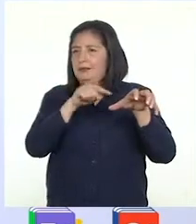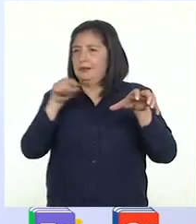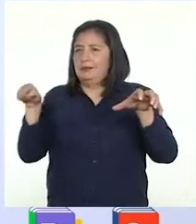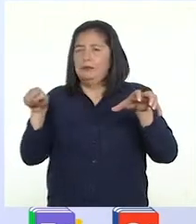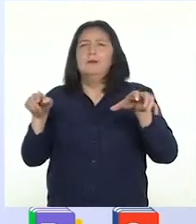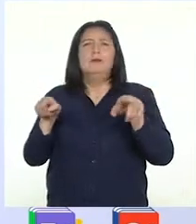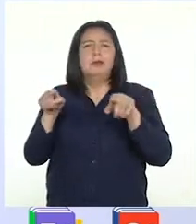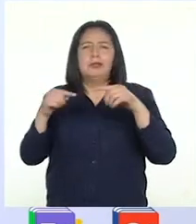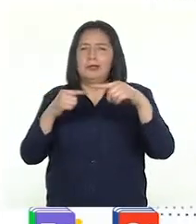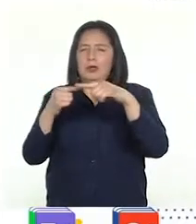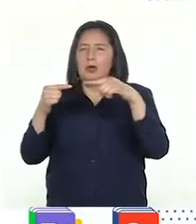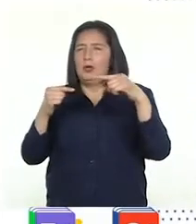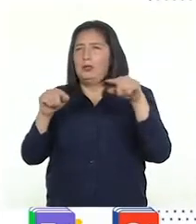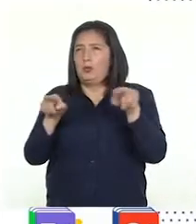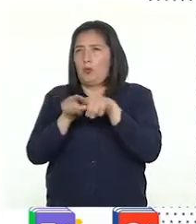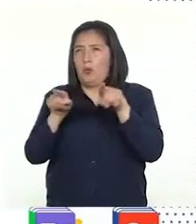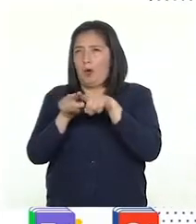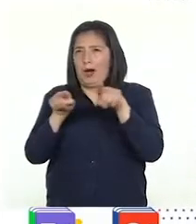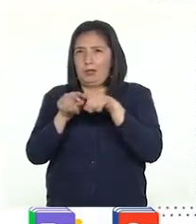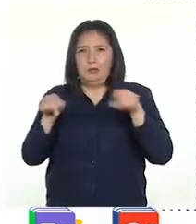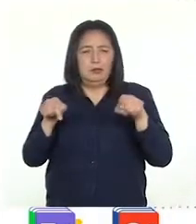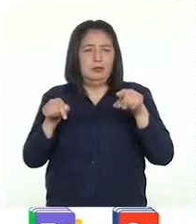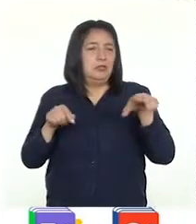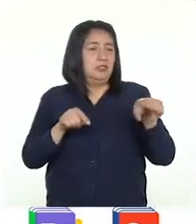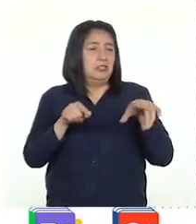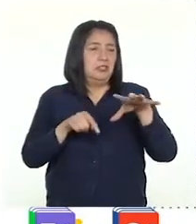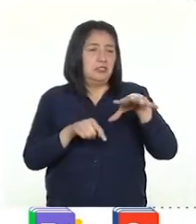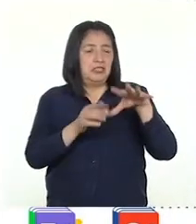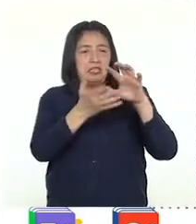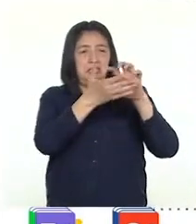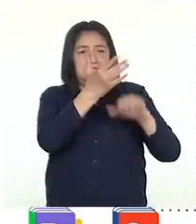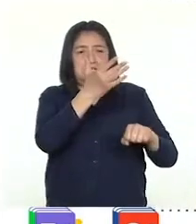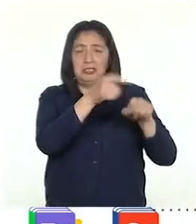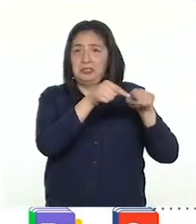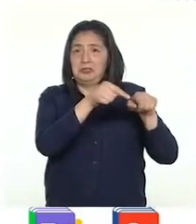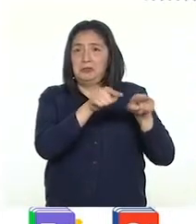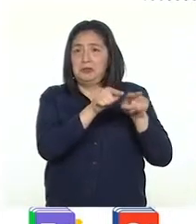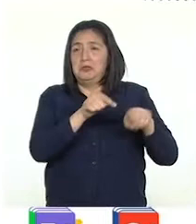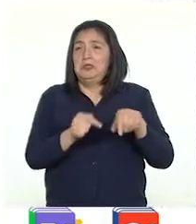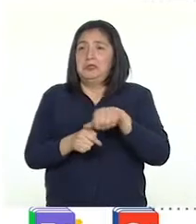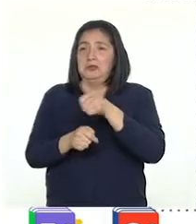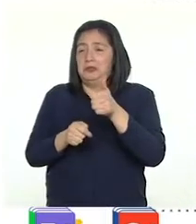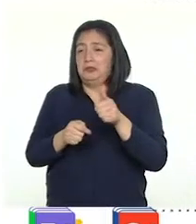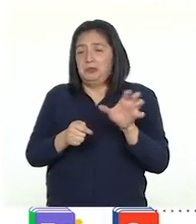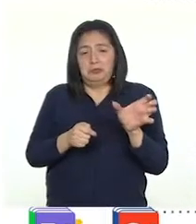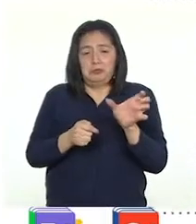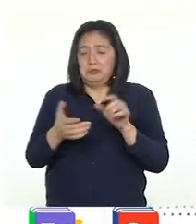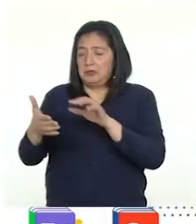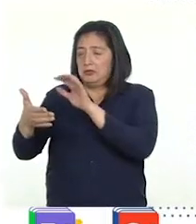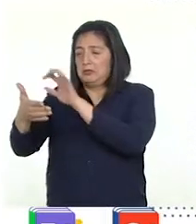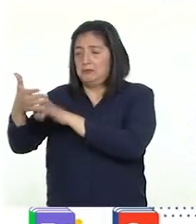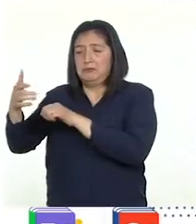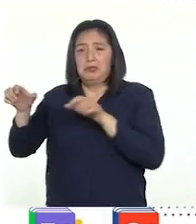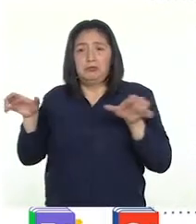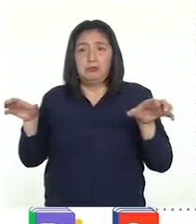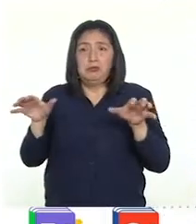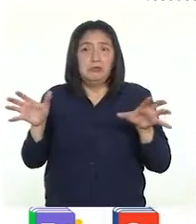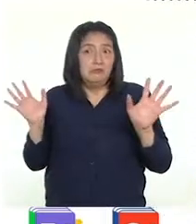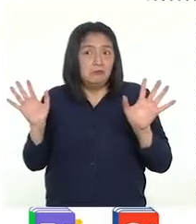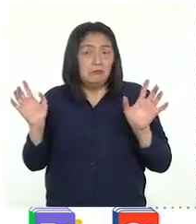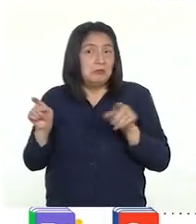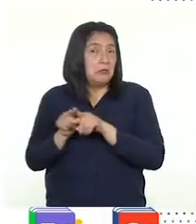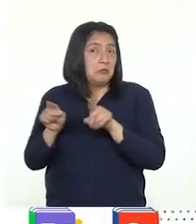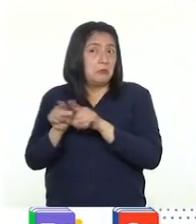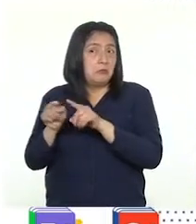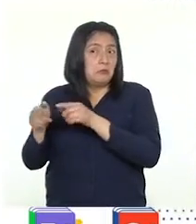por un signo de igual. Si quitas la misma cantidad de unidades de un miembro de esta igualdad y luego quitas